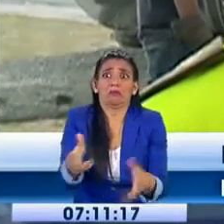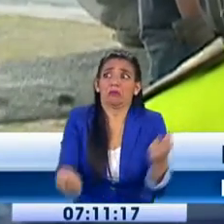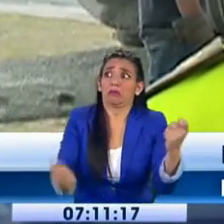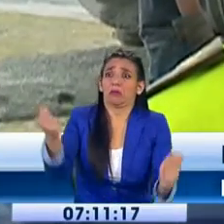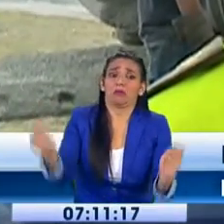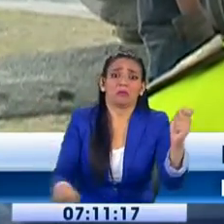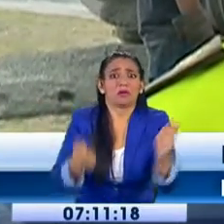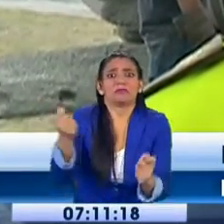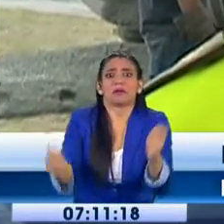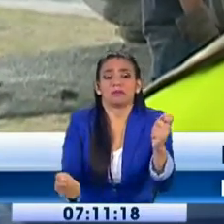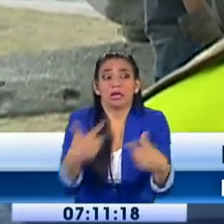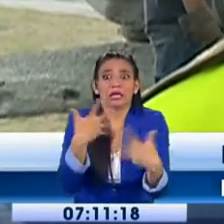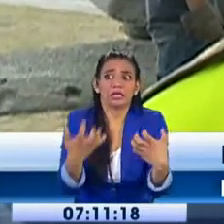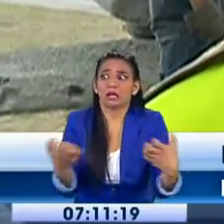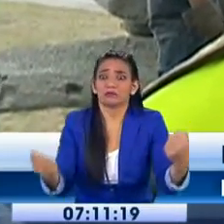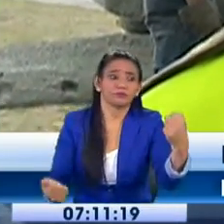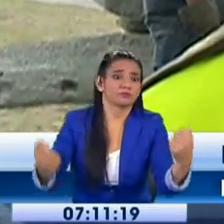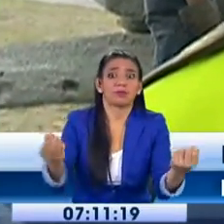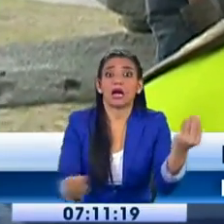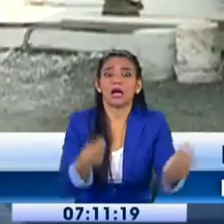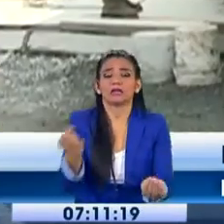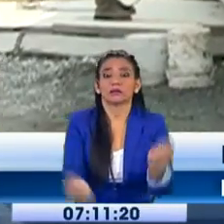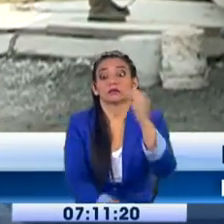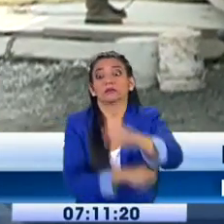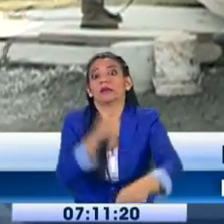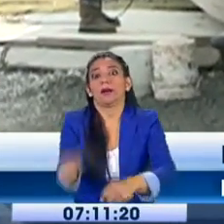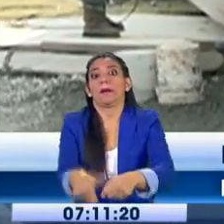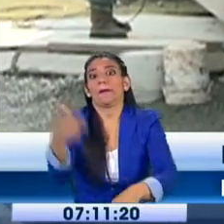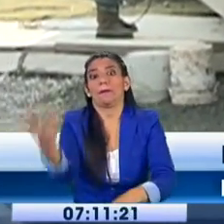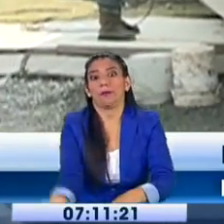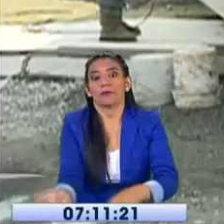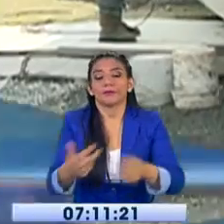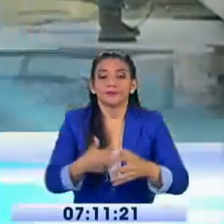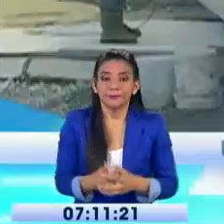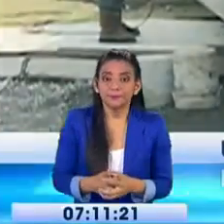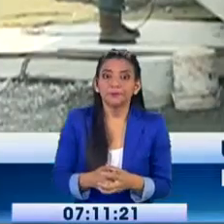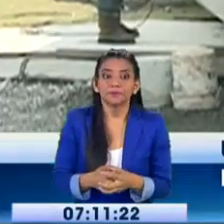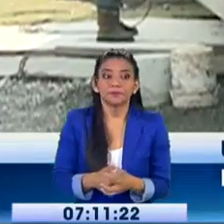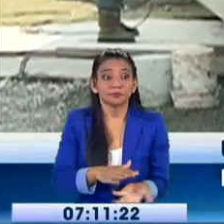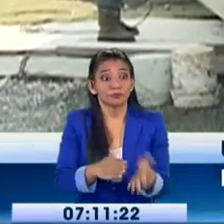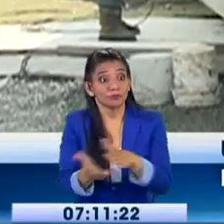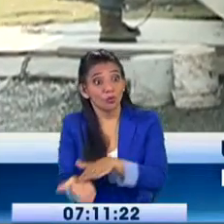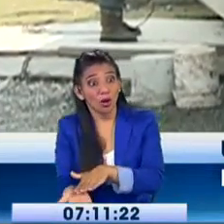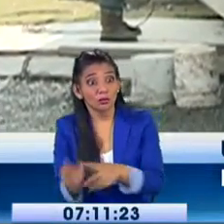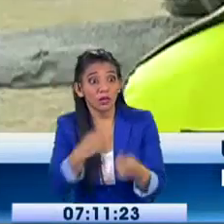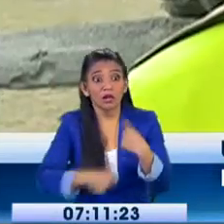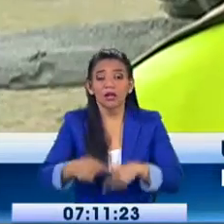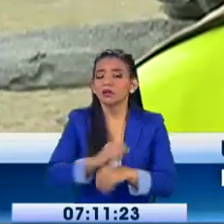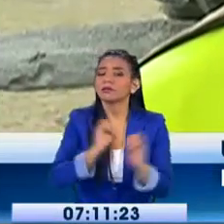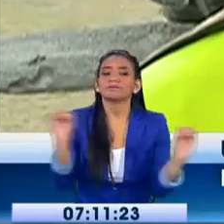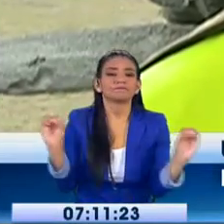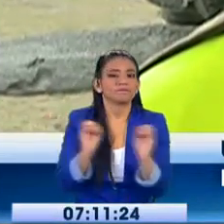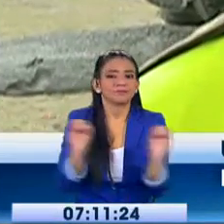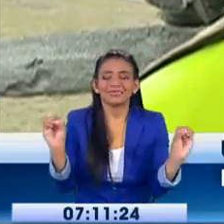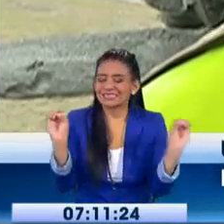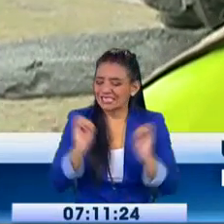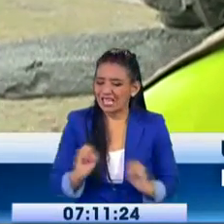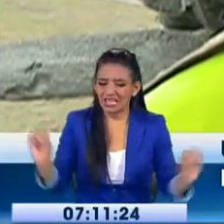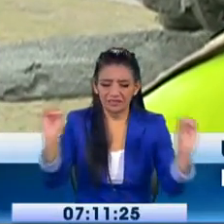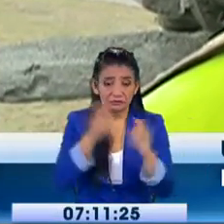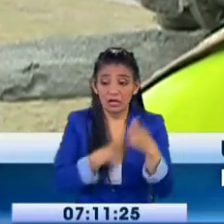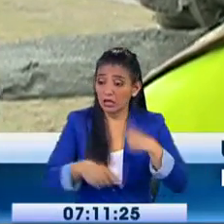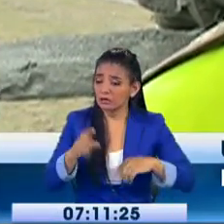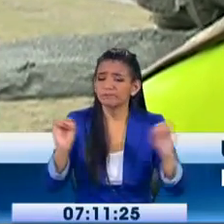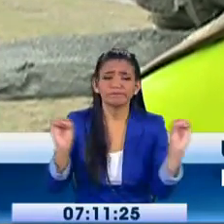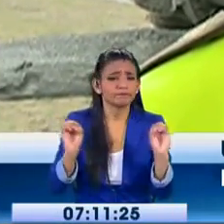la finalidad de evitar colisionar con otro vehículo. Afortunadamente no se registraron personas heridas. No existe heridos, igual los conductores